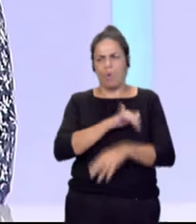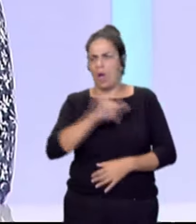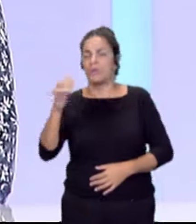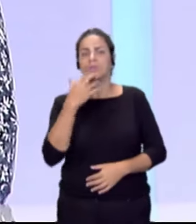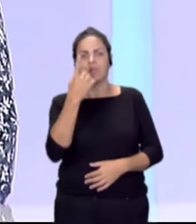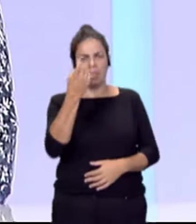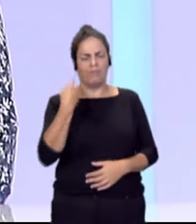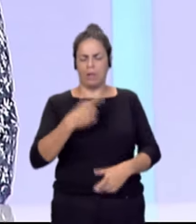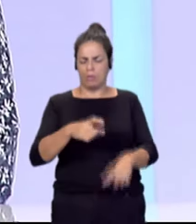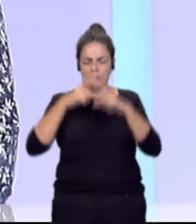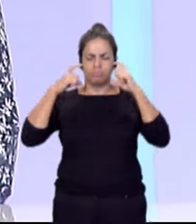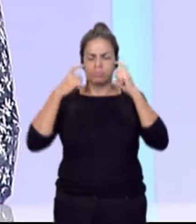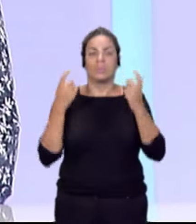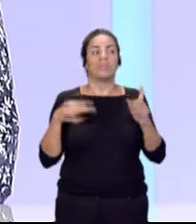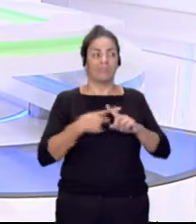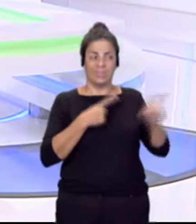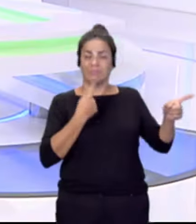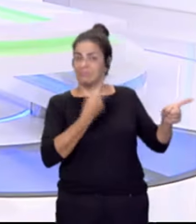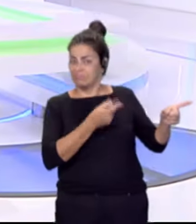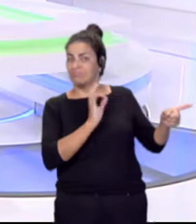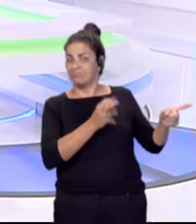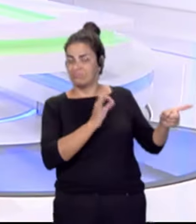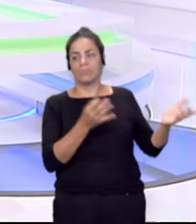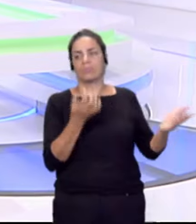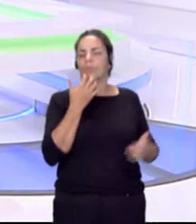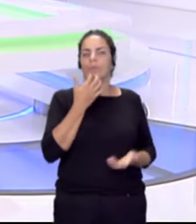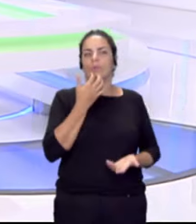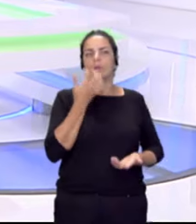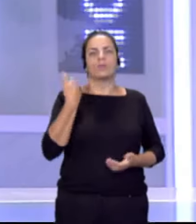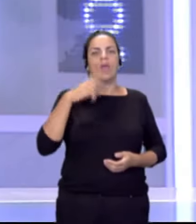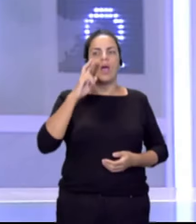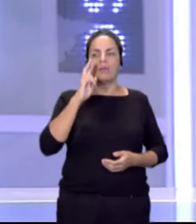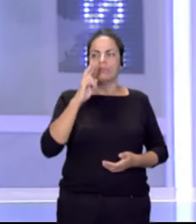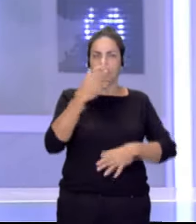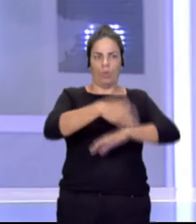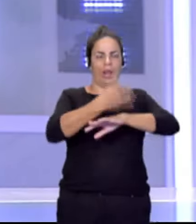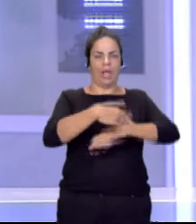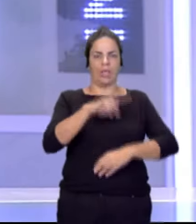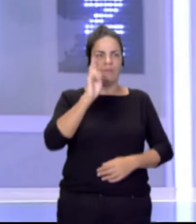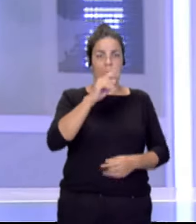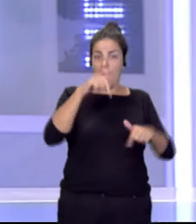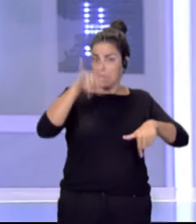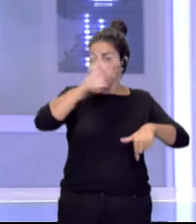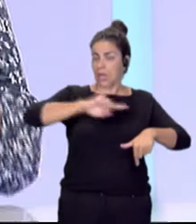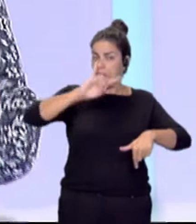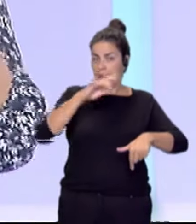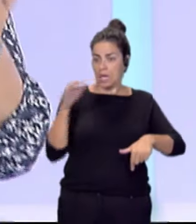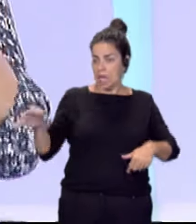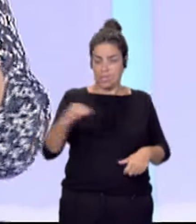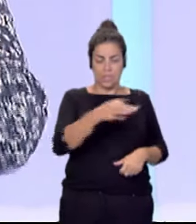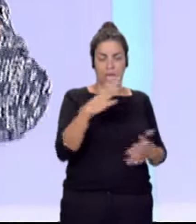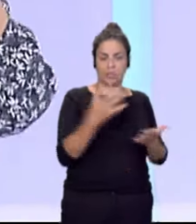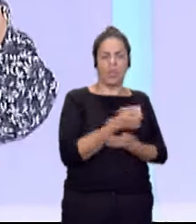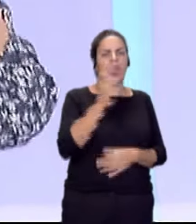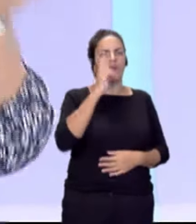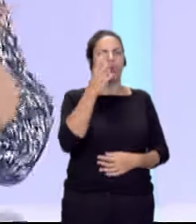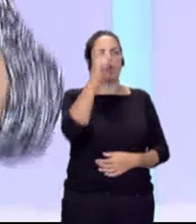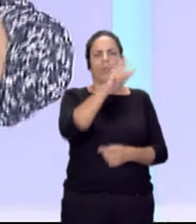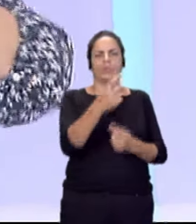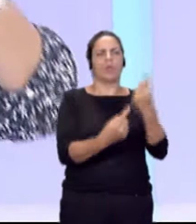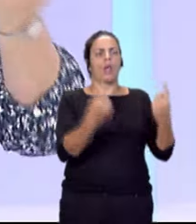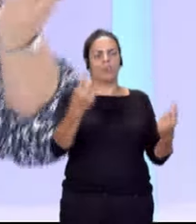pone uno. Y Natacha acaba de dar en el clavo. No tenemos que sorprendernos. Estamos viendo aquí en Canarias, en todas las islas, a gente que